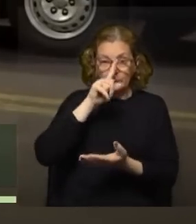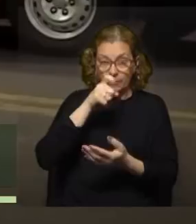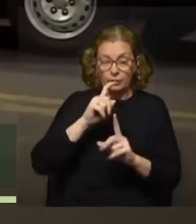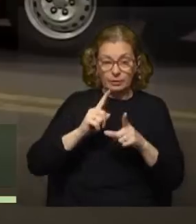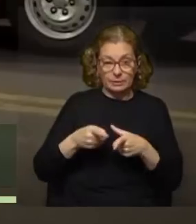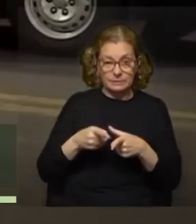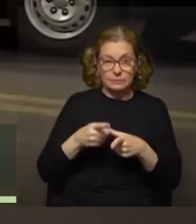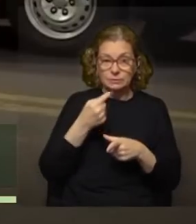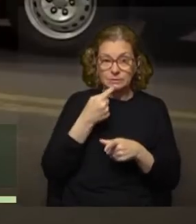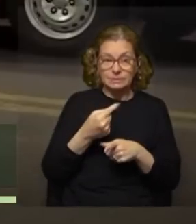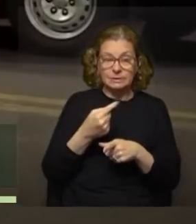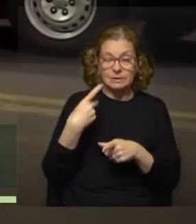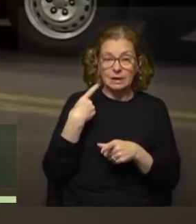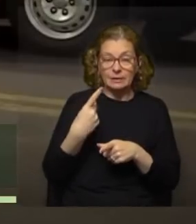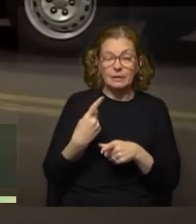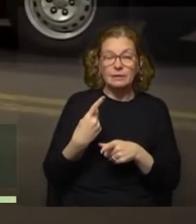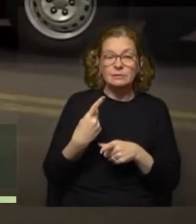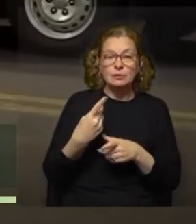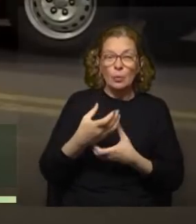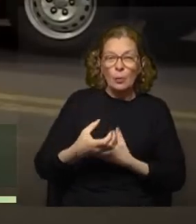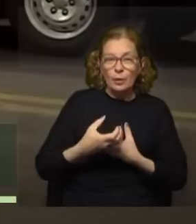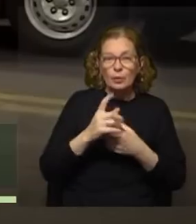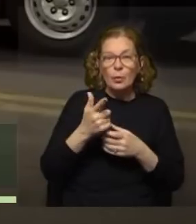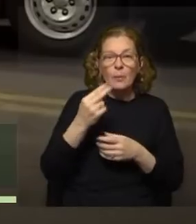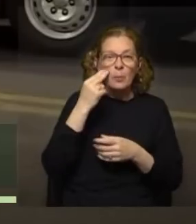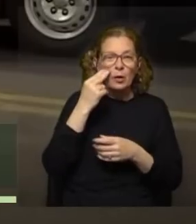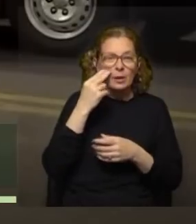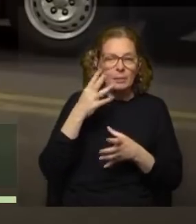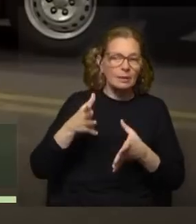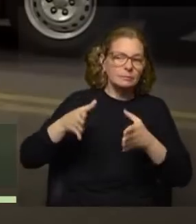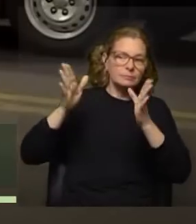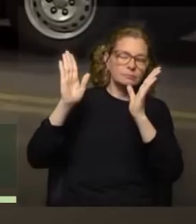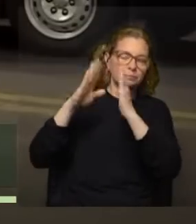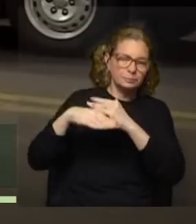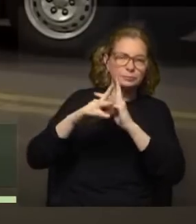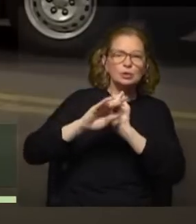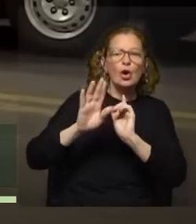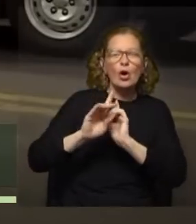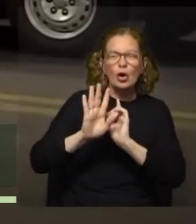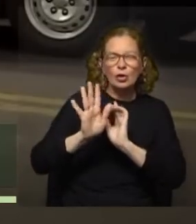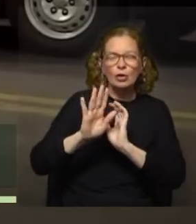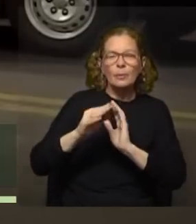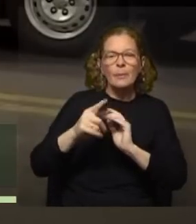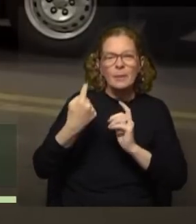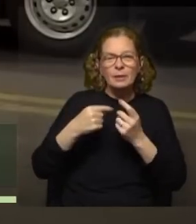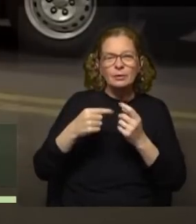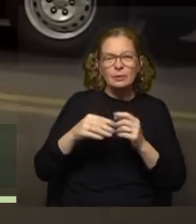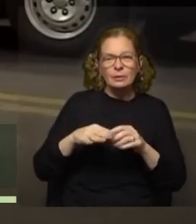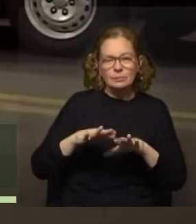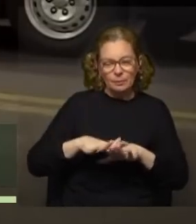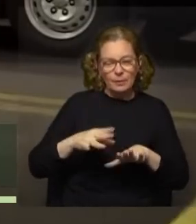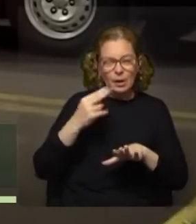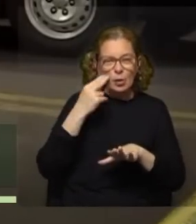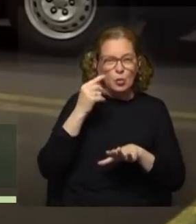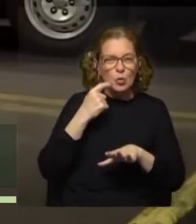lo decía el propio director nacional de bomberos no hay riesgos estructurales si en particular del piso esté